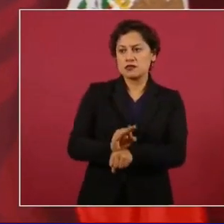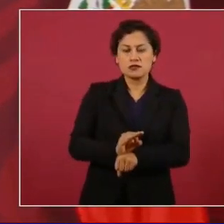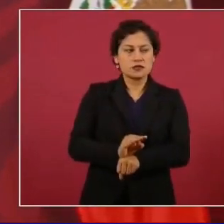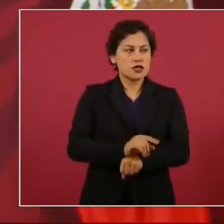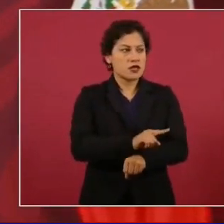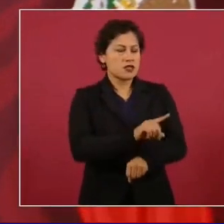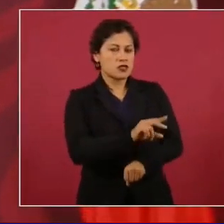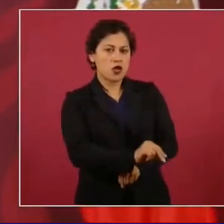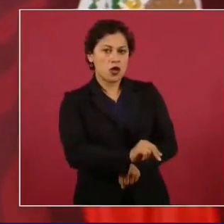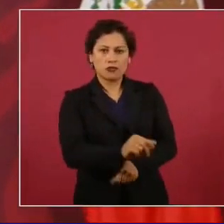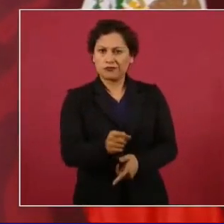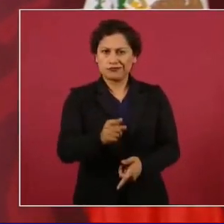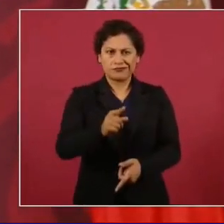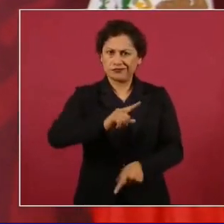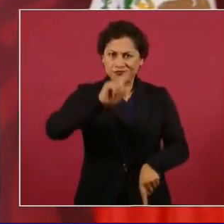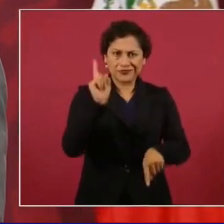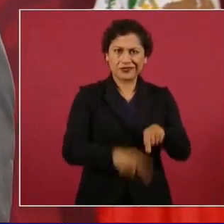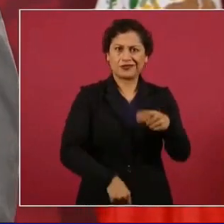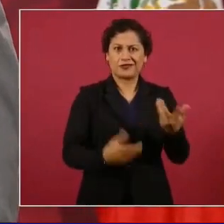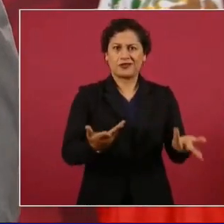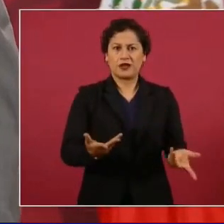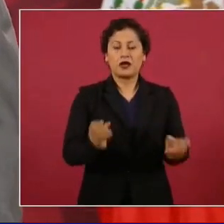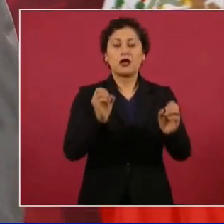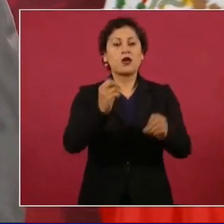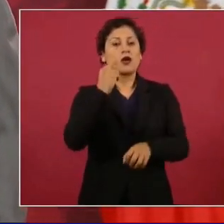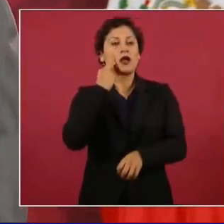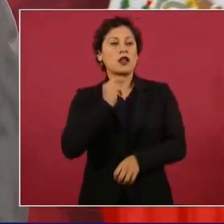el racismo,